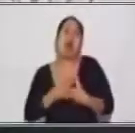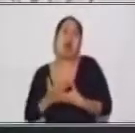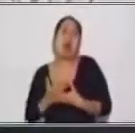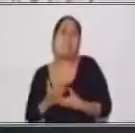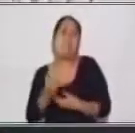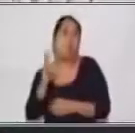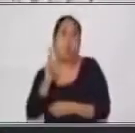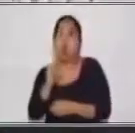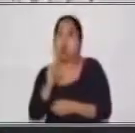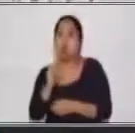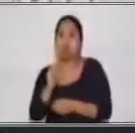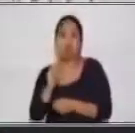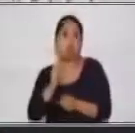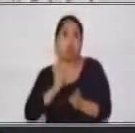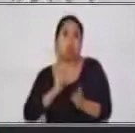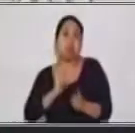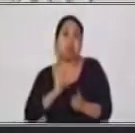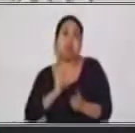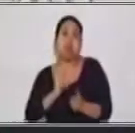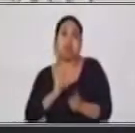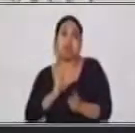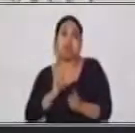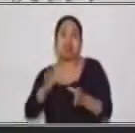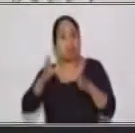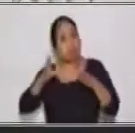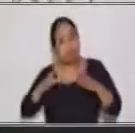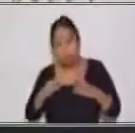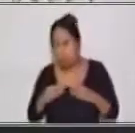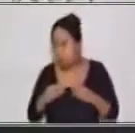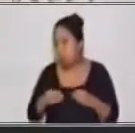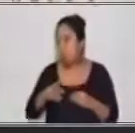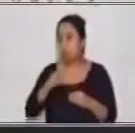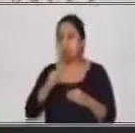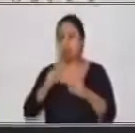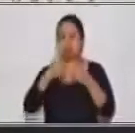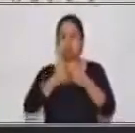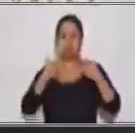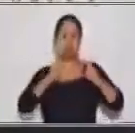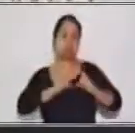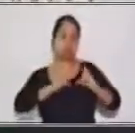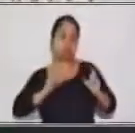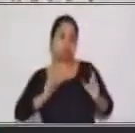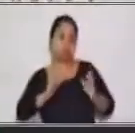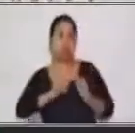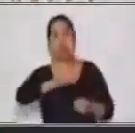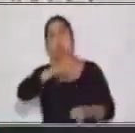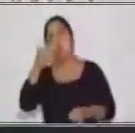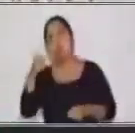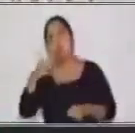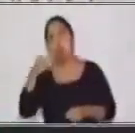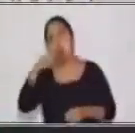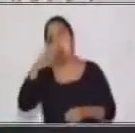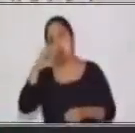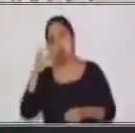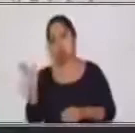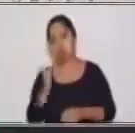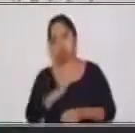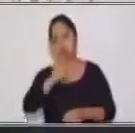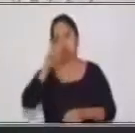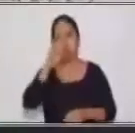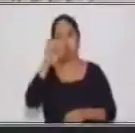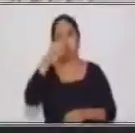veces llegaban hasta el suicidio también. Podemos hablar dentro de los autores a José Mía y Vidaurre. José Mía y Vidaurre,